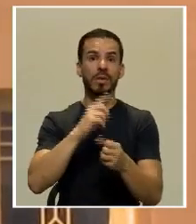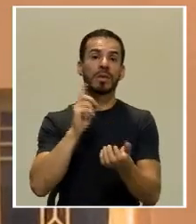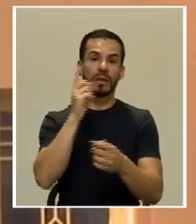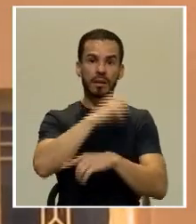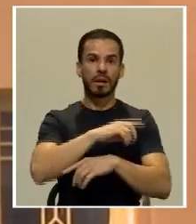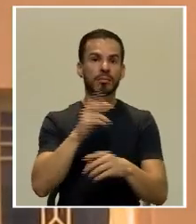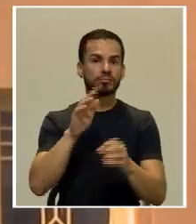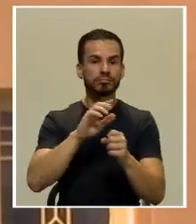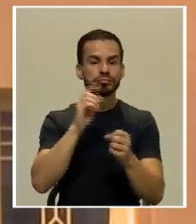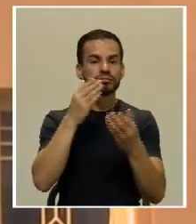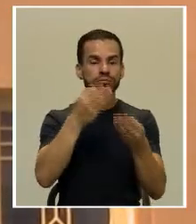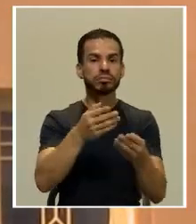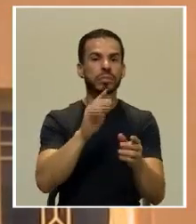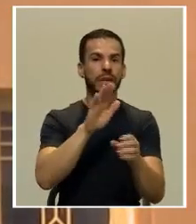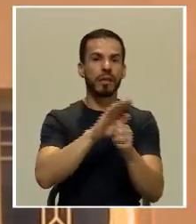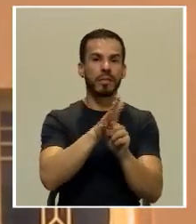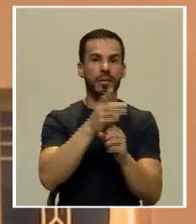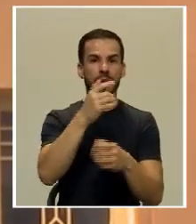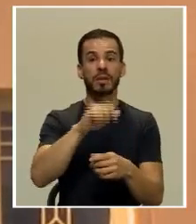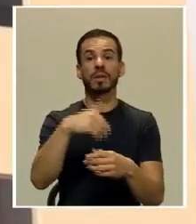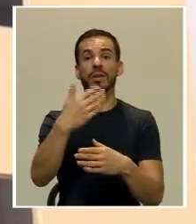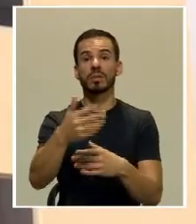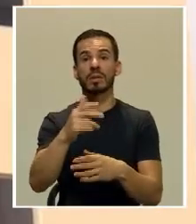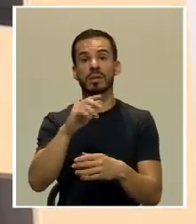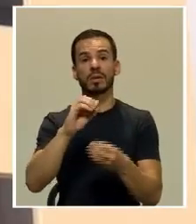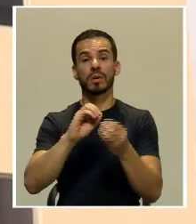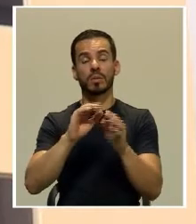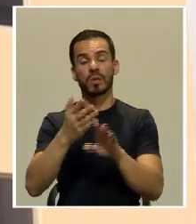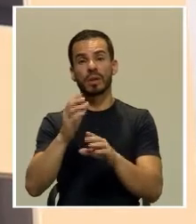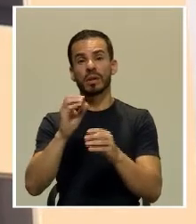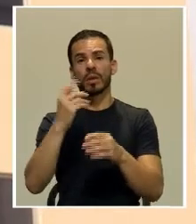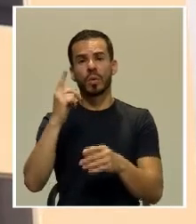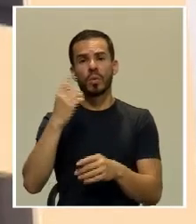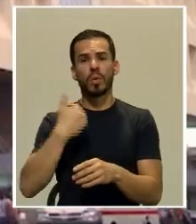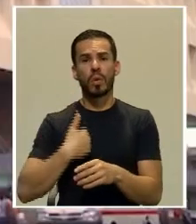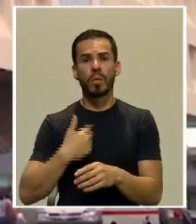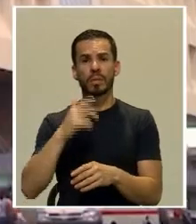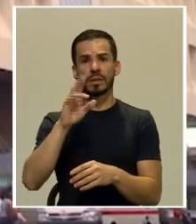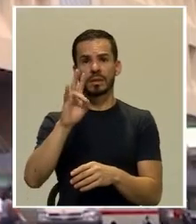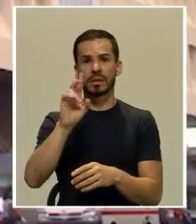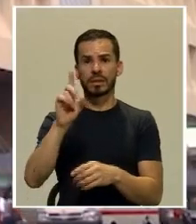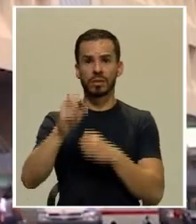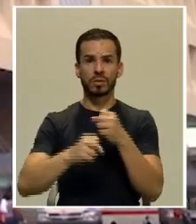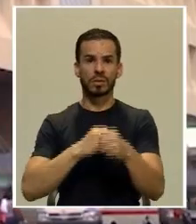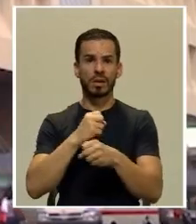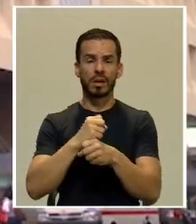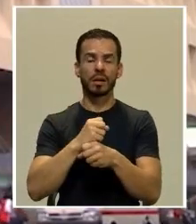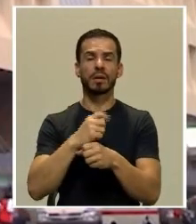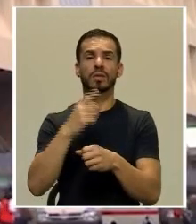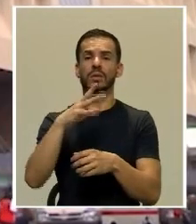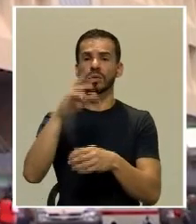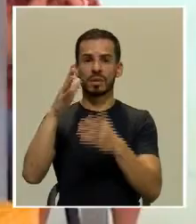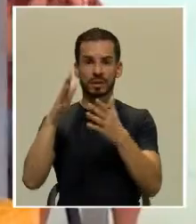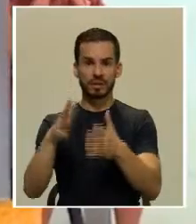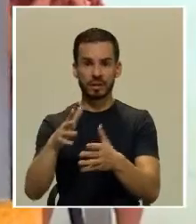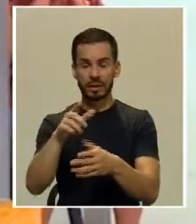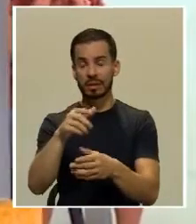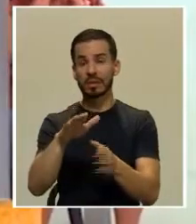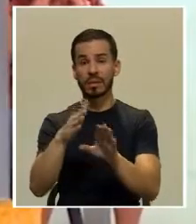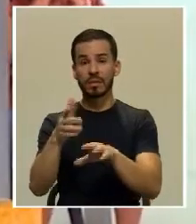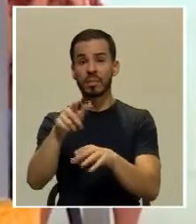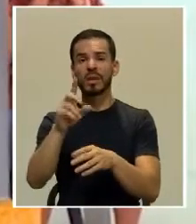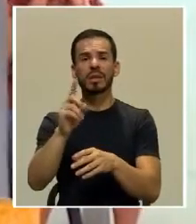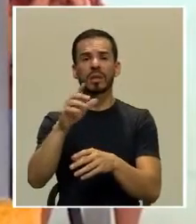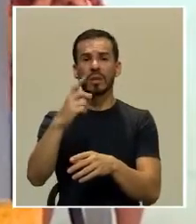COVID-19. Posteriormente se registró la muerte número 32 de un hombre de 72 años costarricense. El deceso ocurrió